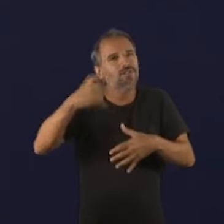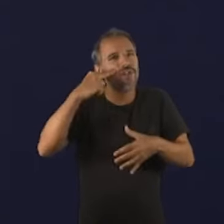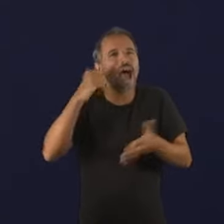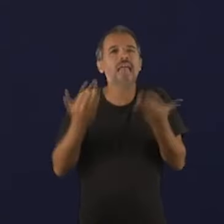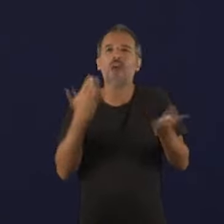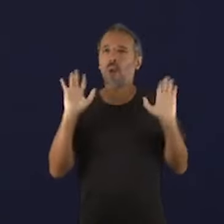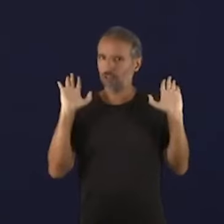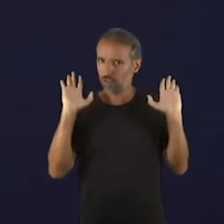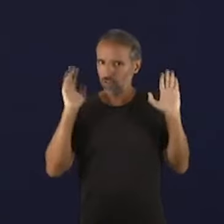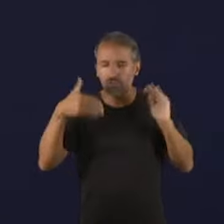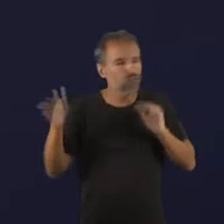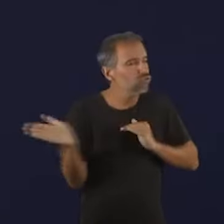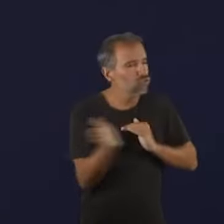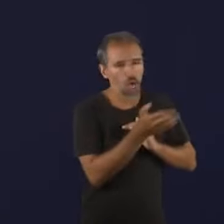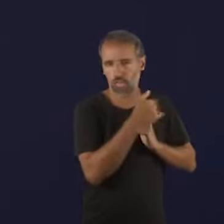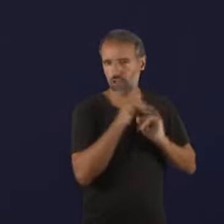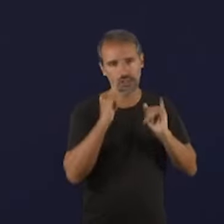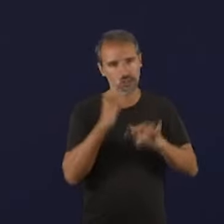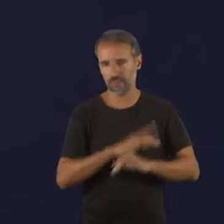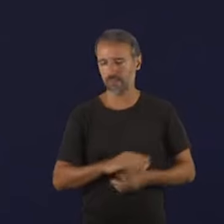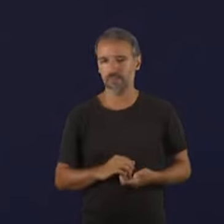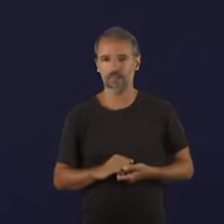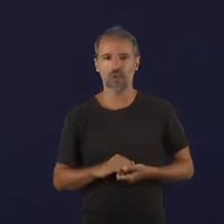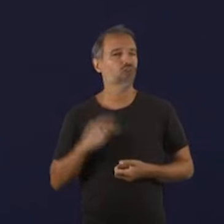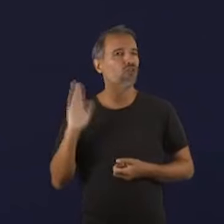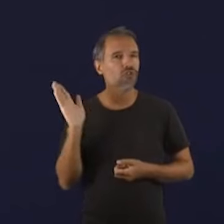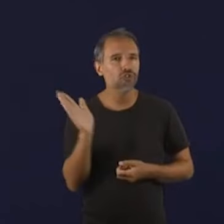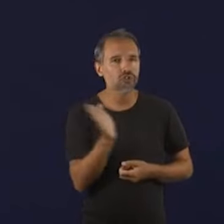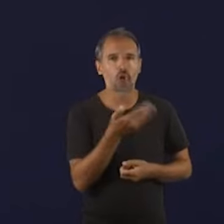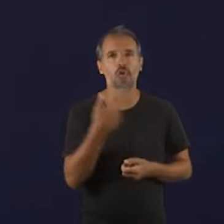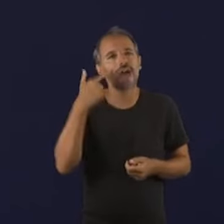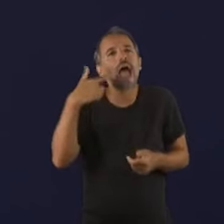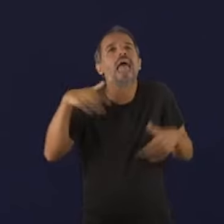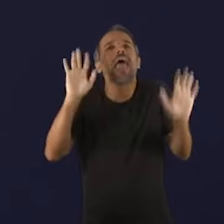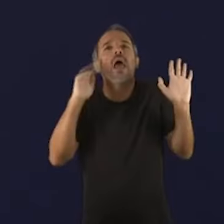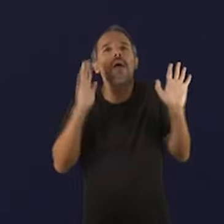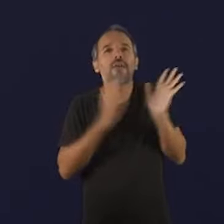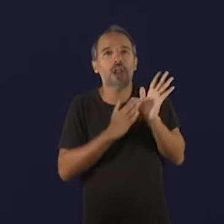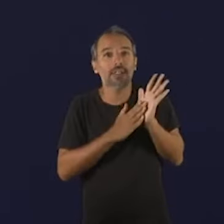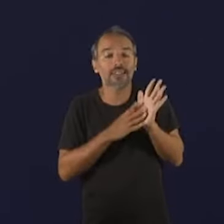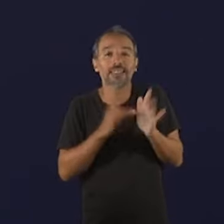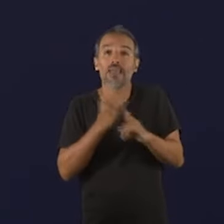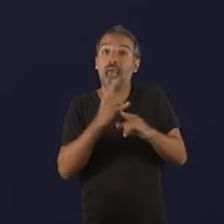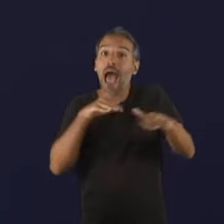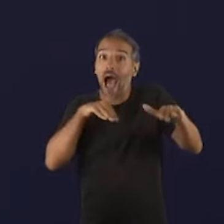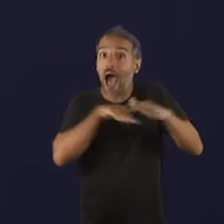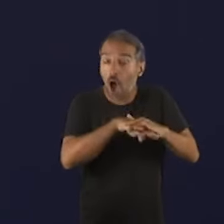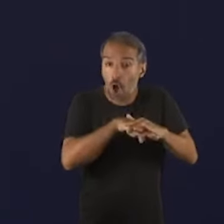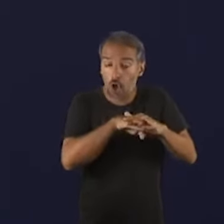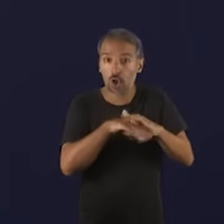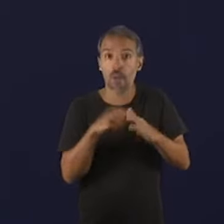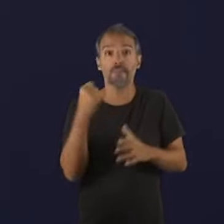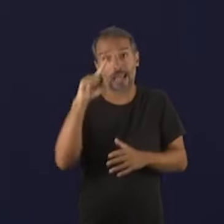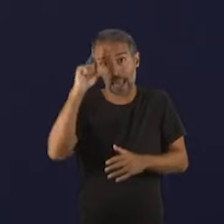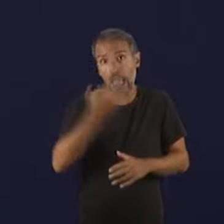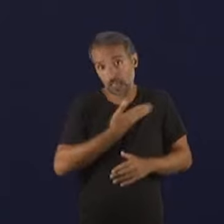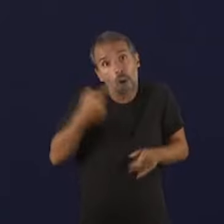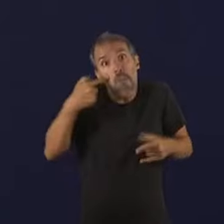absolutamente todo Siempre todo lo que implique un ahorro para el Estado siempre va a ser